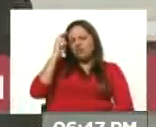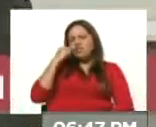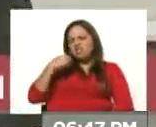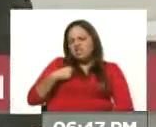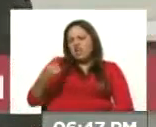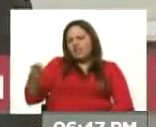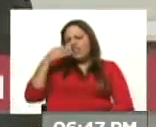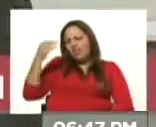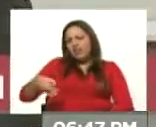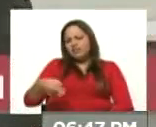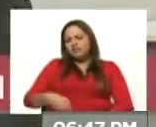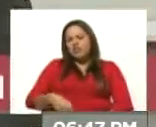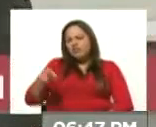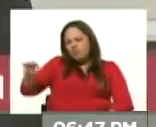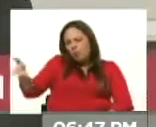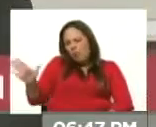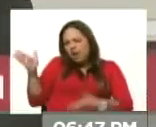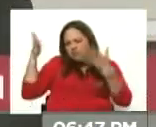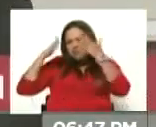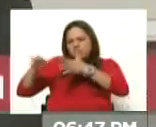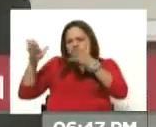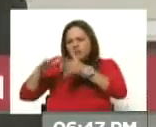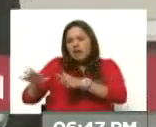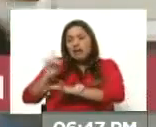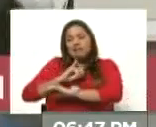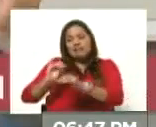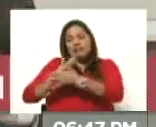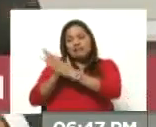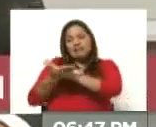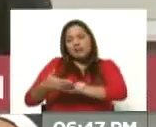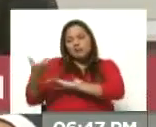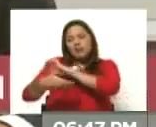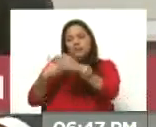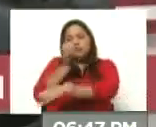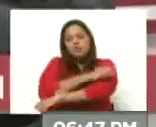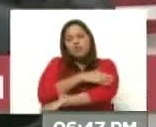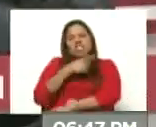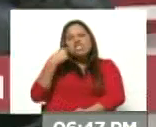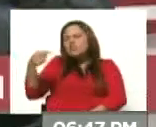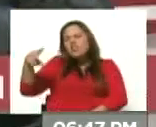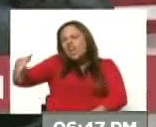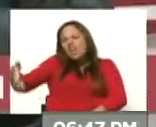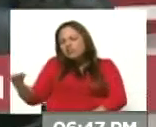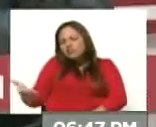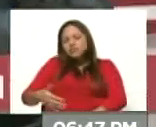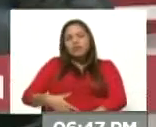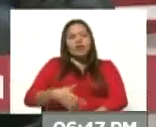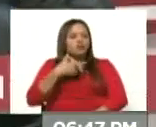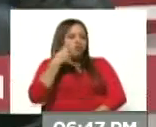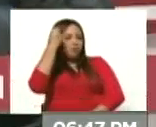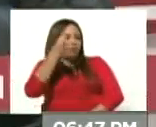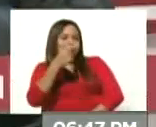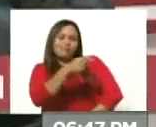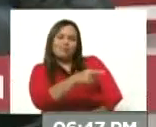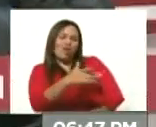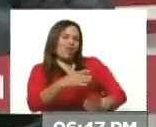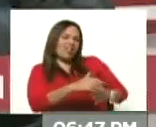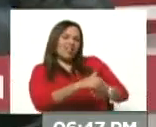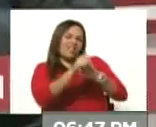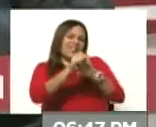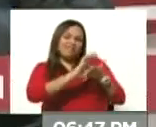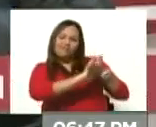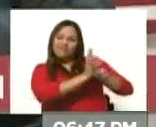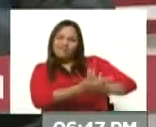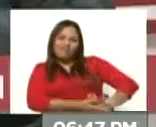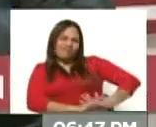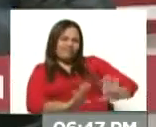es verdad que nos recomendaría es tu pan salir este foso donde estamos qué leyes tú y yo creo que es un liderazgo ya desgastado un